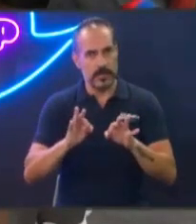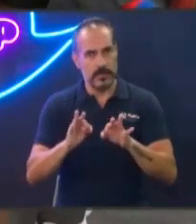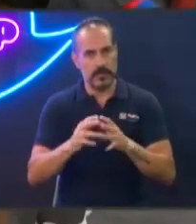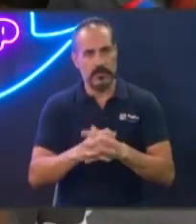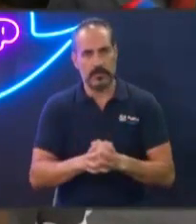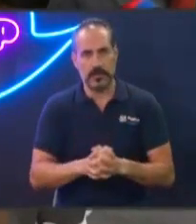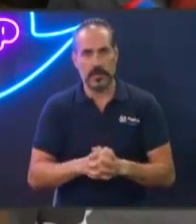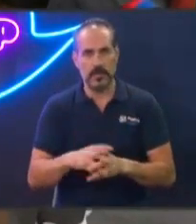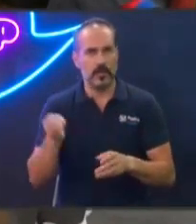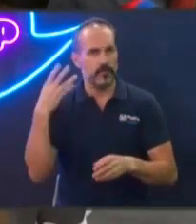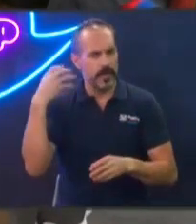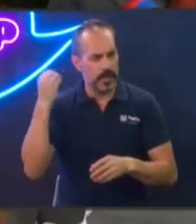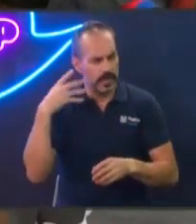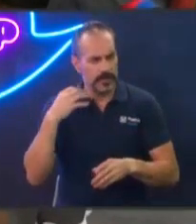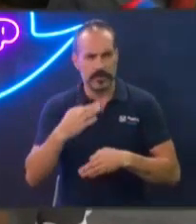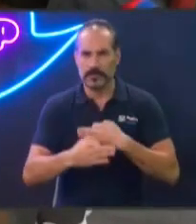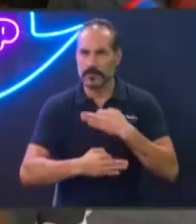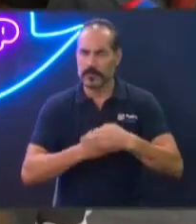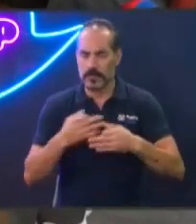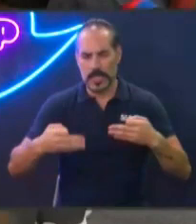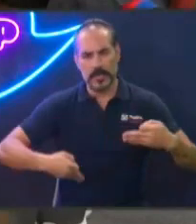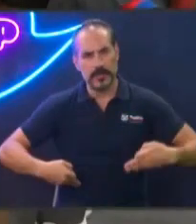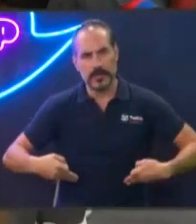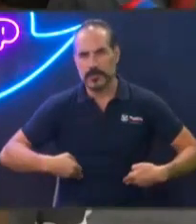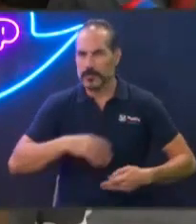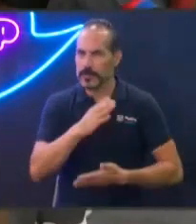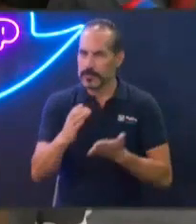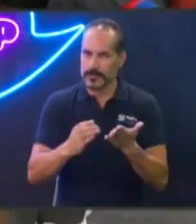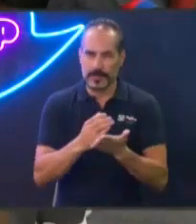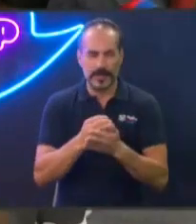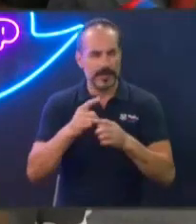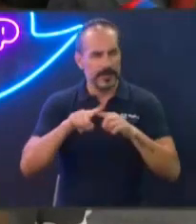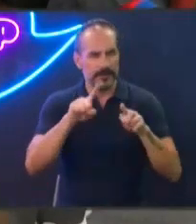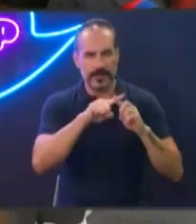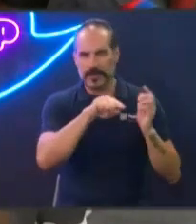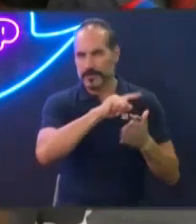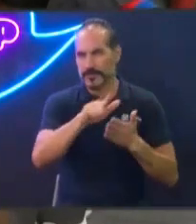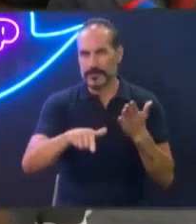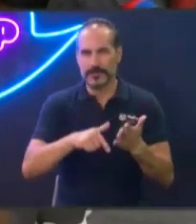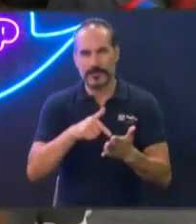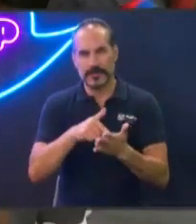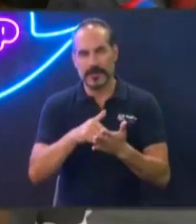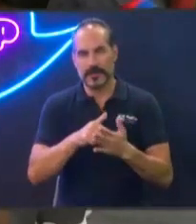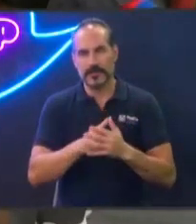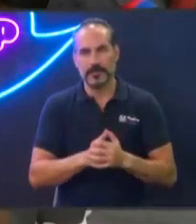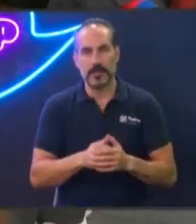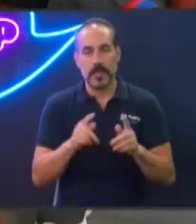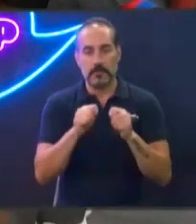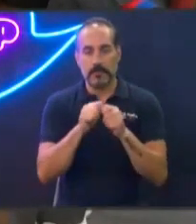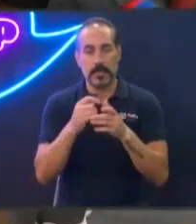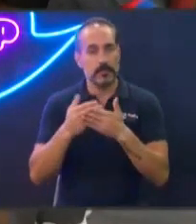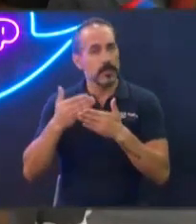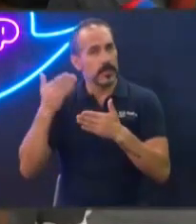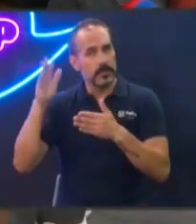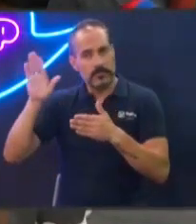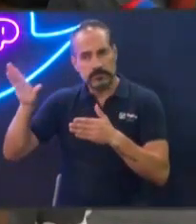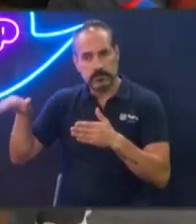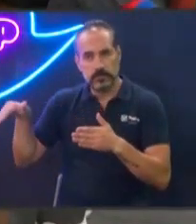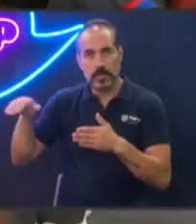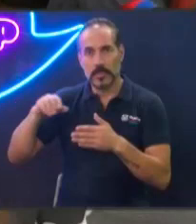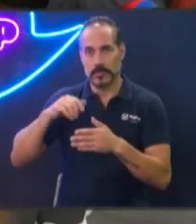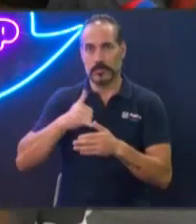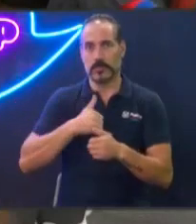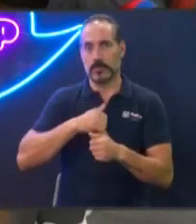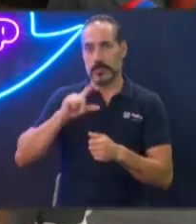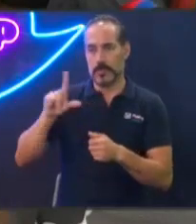ciudad en el teatro principal en diferentes foros no y pues eso desde que mi tío falleció no lo había volv no lo